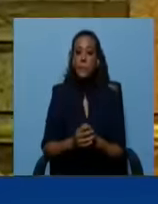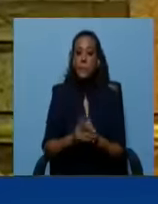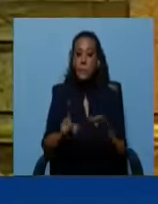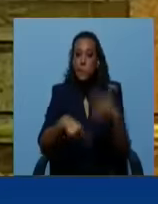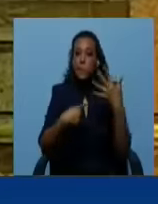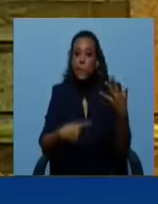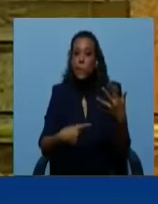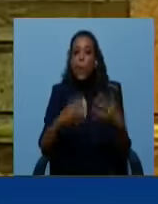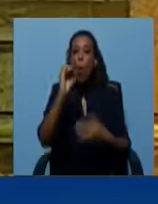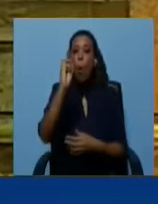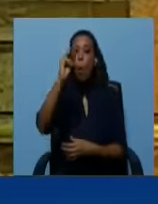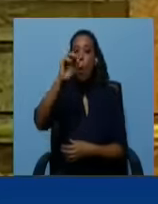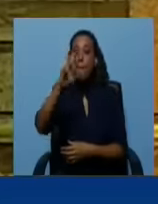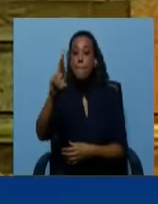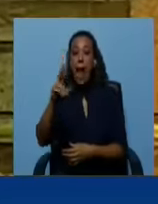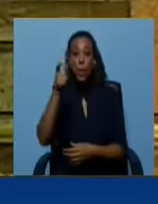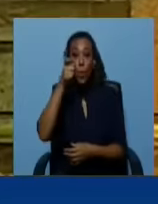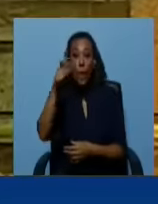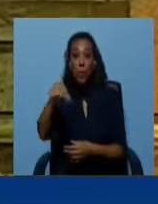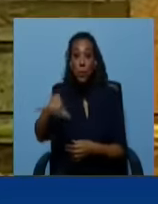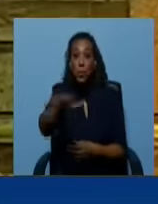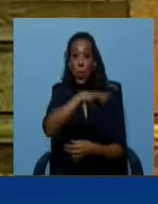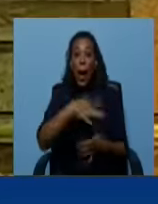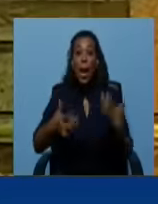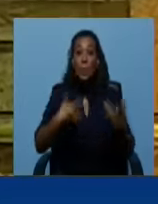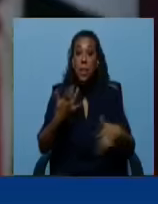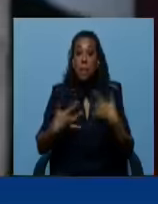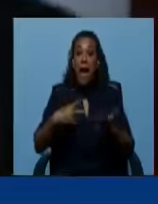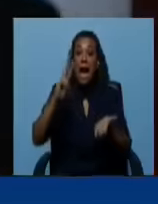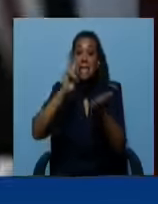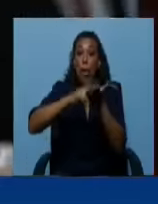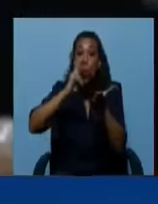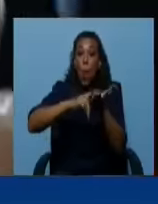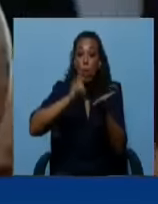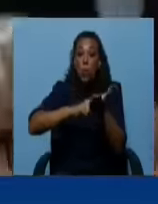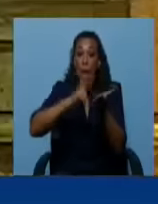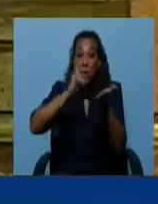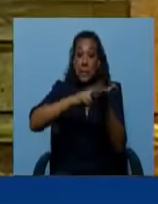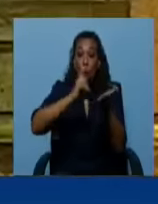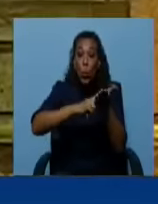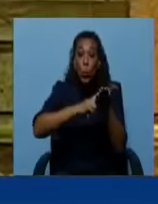de Omar Orozco, superintendente de la actividad aseguradora.